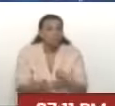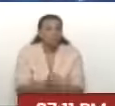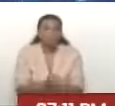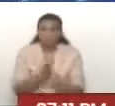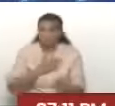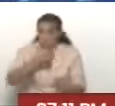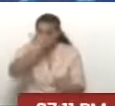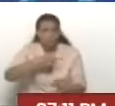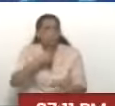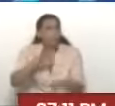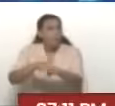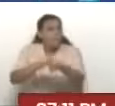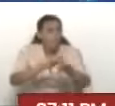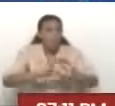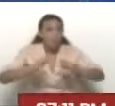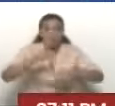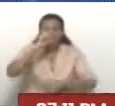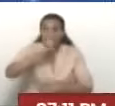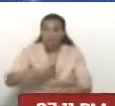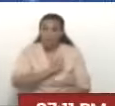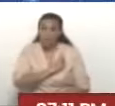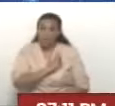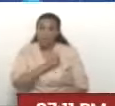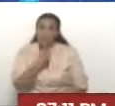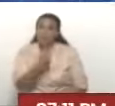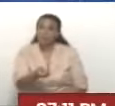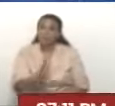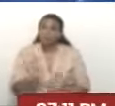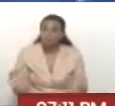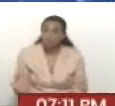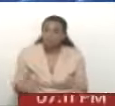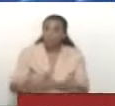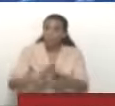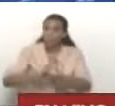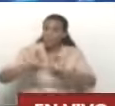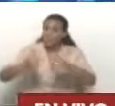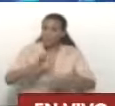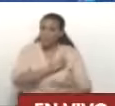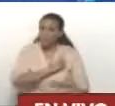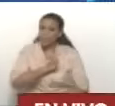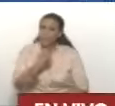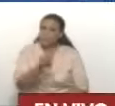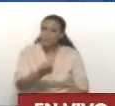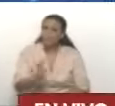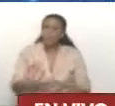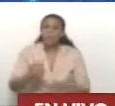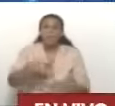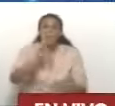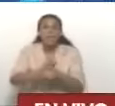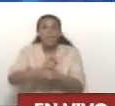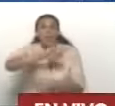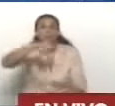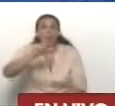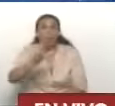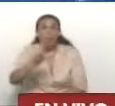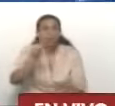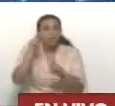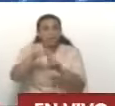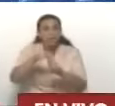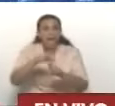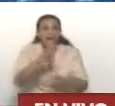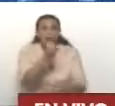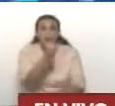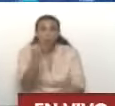puse empezando el año, puse la meta, empezandito el año. Primero de julio debemos llegar